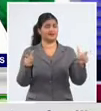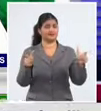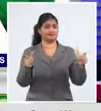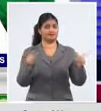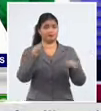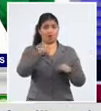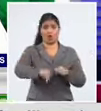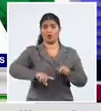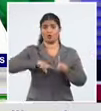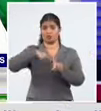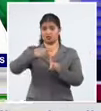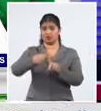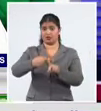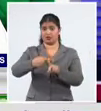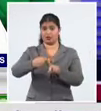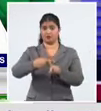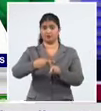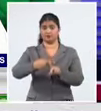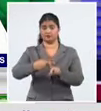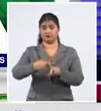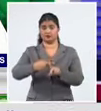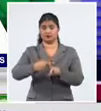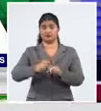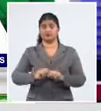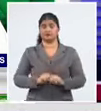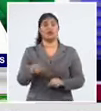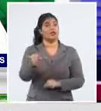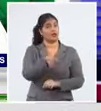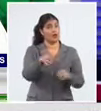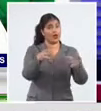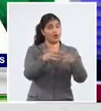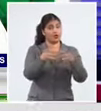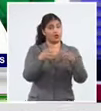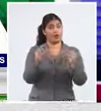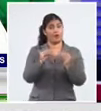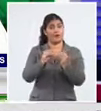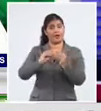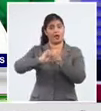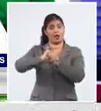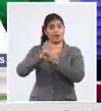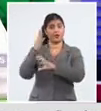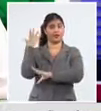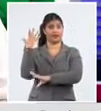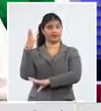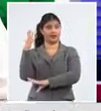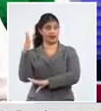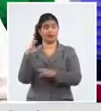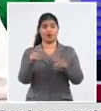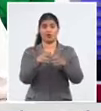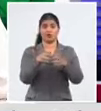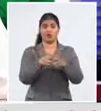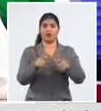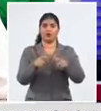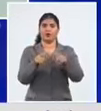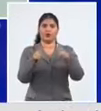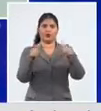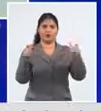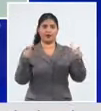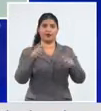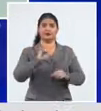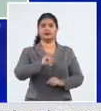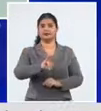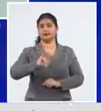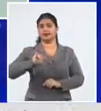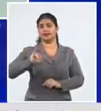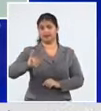a 66 diagnosticados en el día de ayer. Y el gráfico que muestra el comportamiento en los